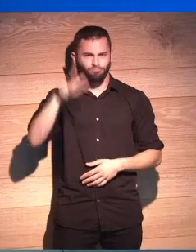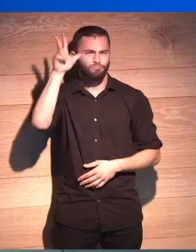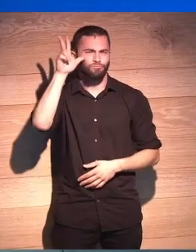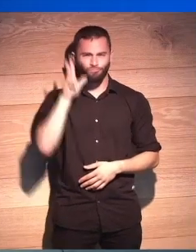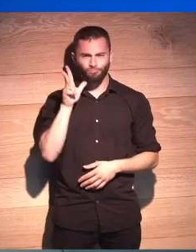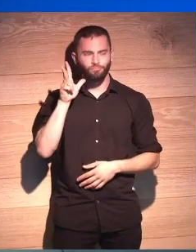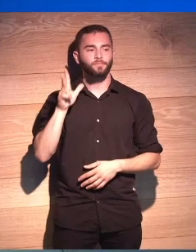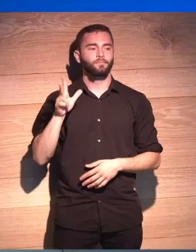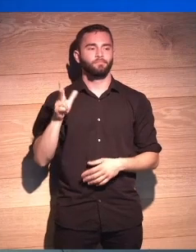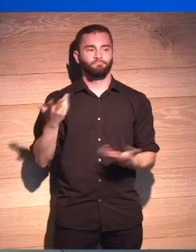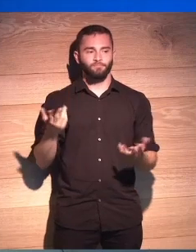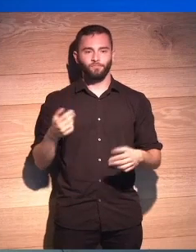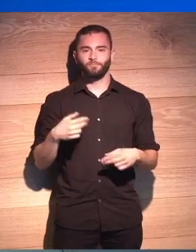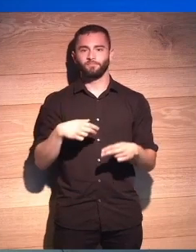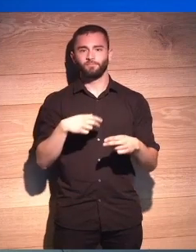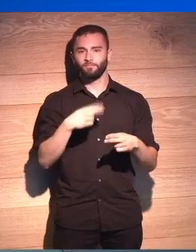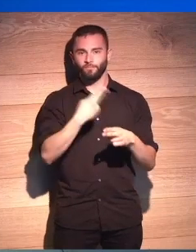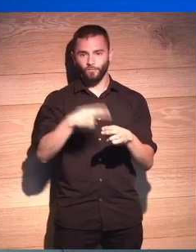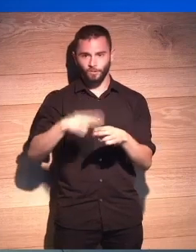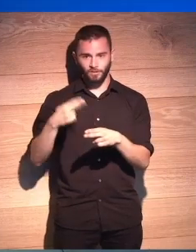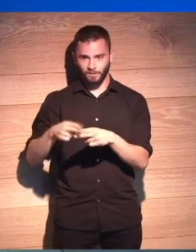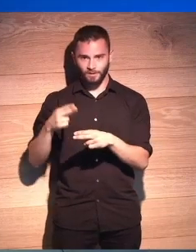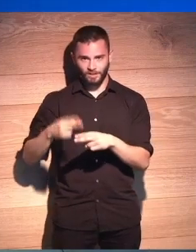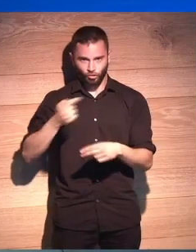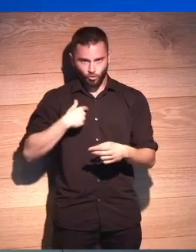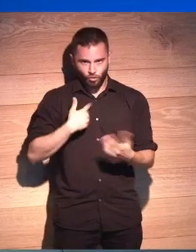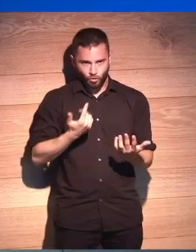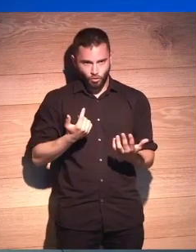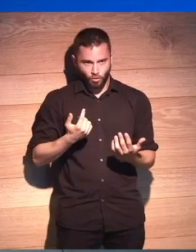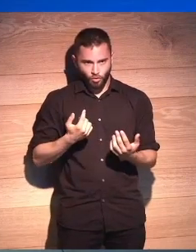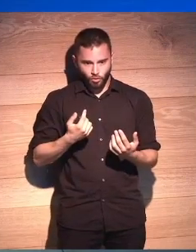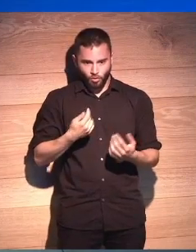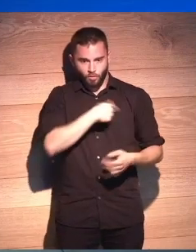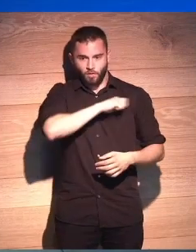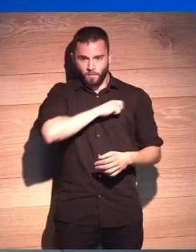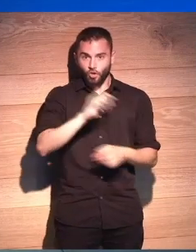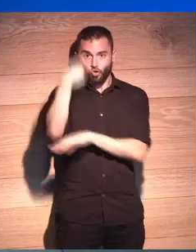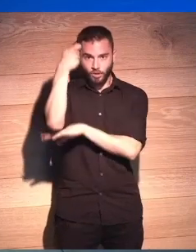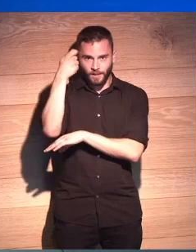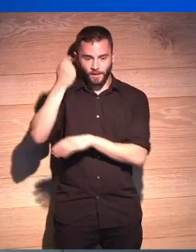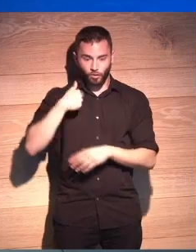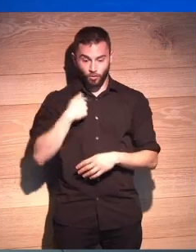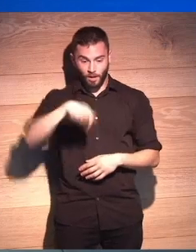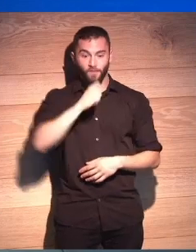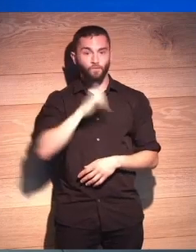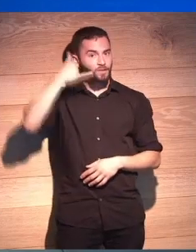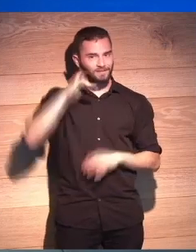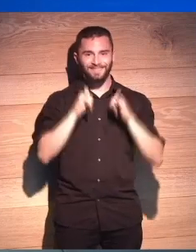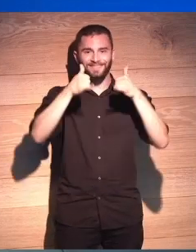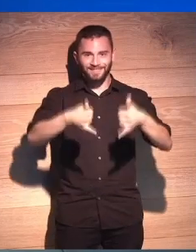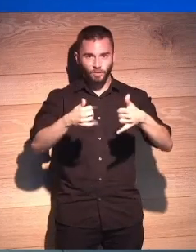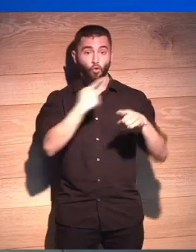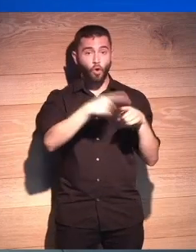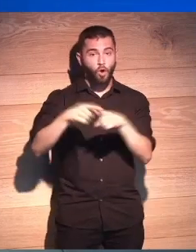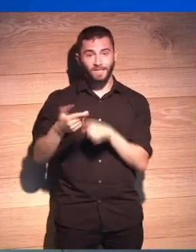privilegiada, he estado en la primera línea política de un gran país, que es España, y cuando llegué aquí me he dado cuenta que las cosas importantes,